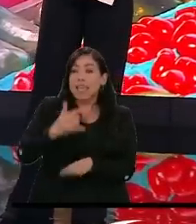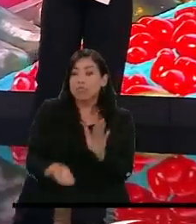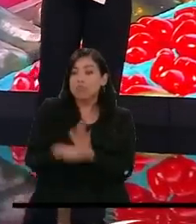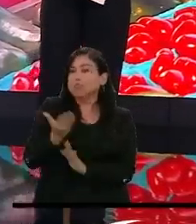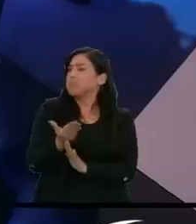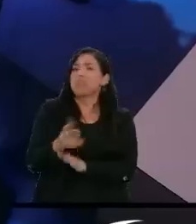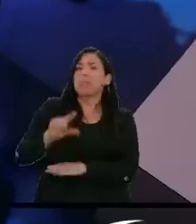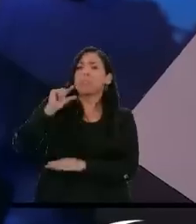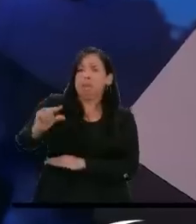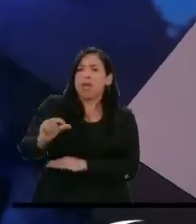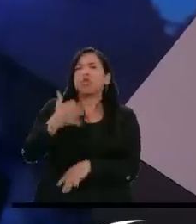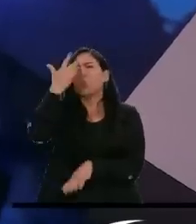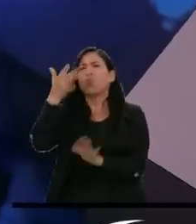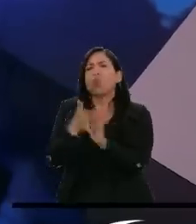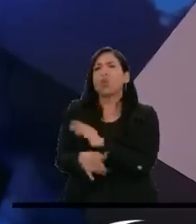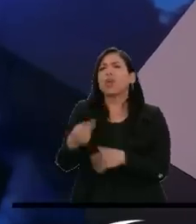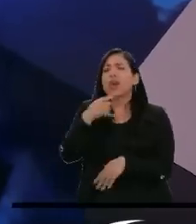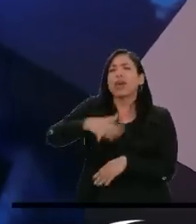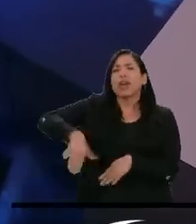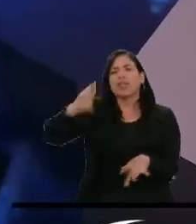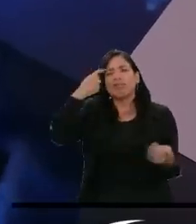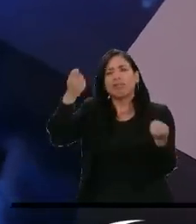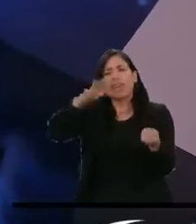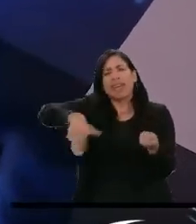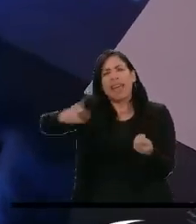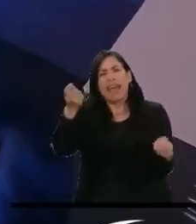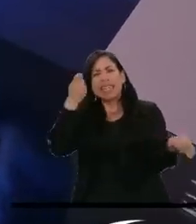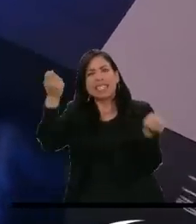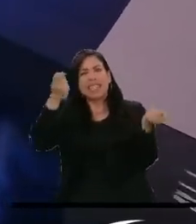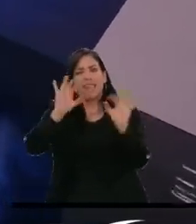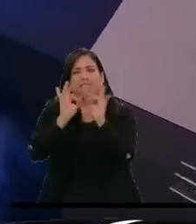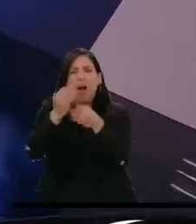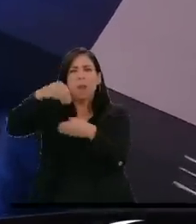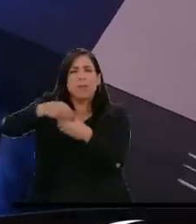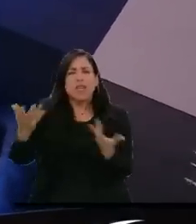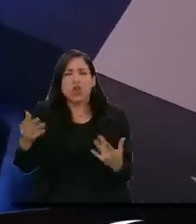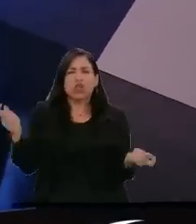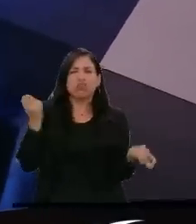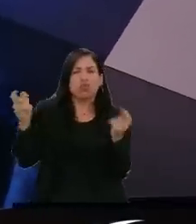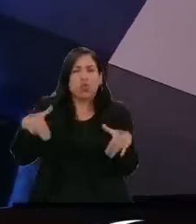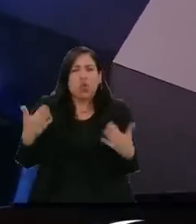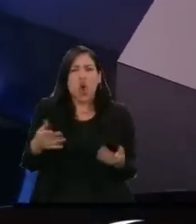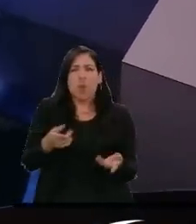inflación. María José Martínez, ¿qué estrategias están utilizando las familias en Sincelejo?